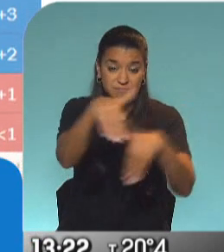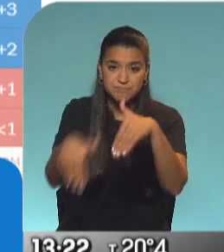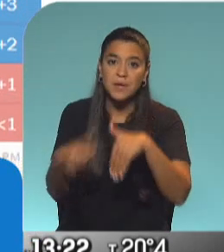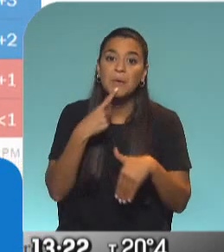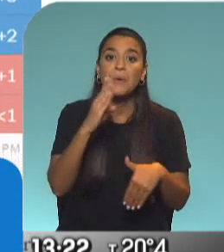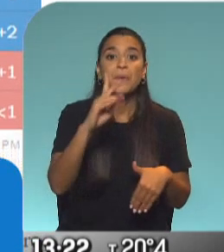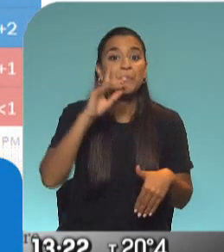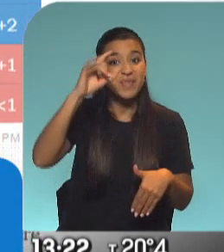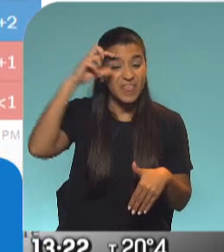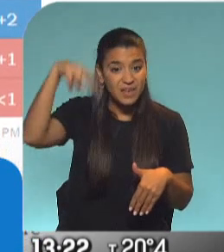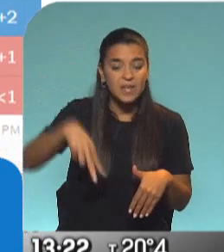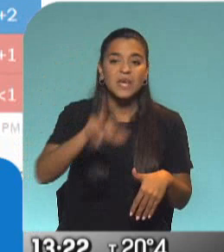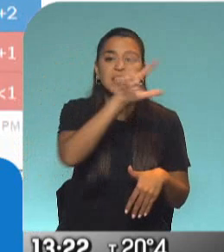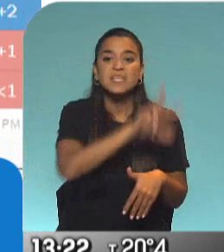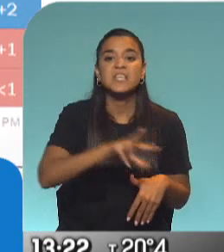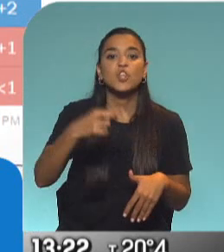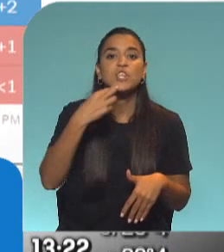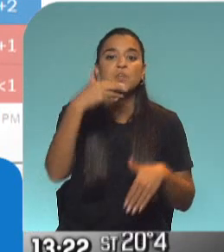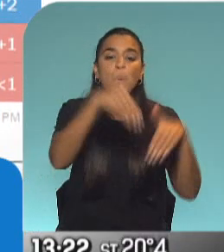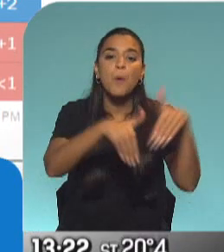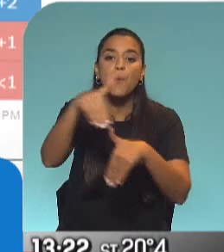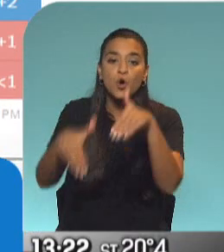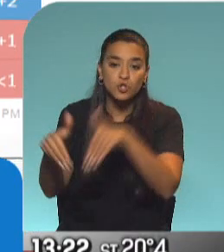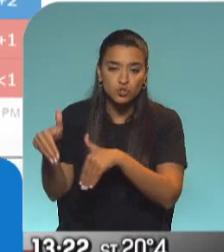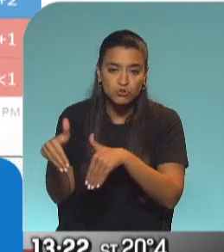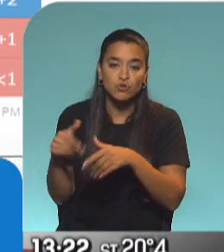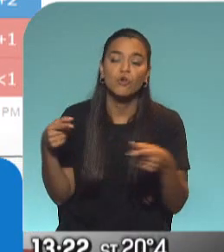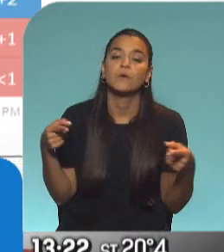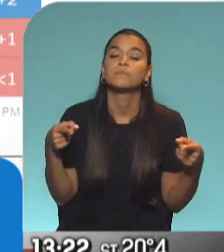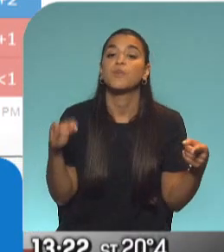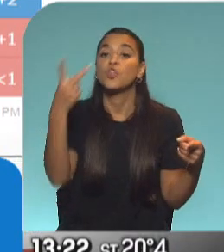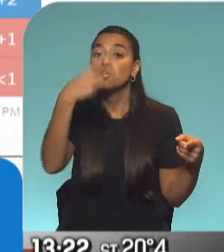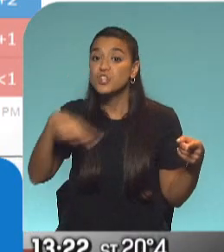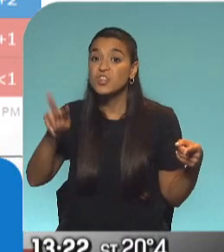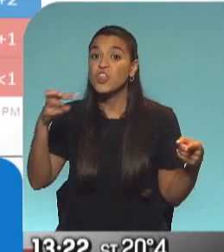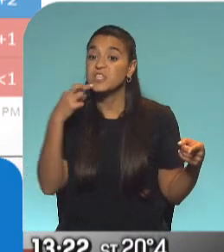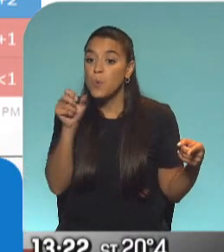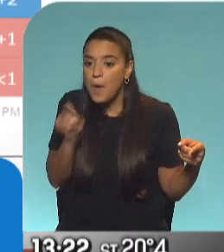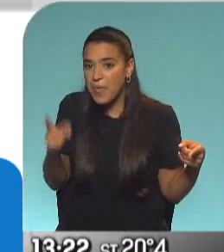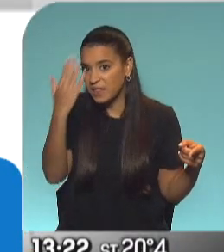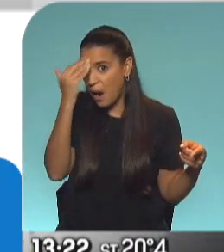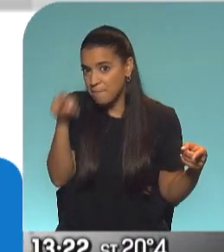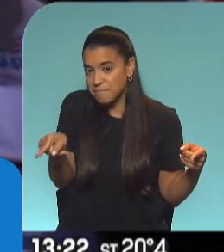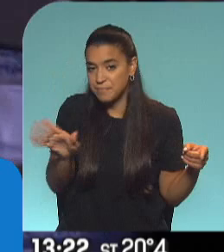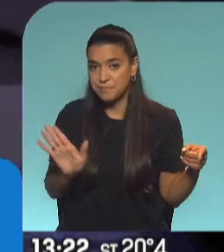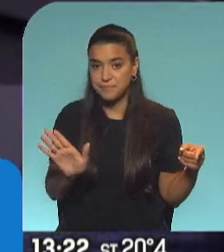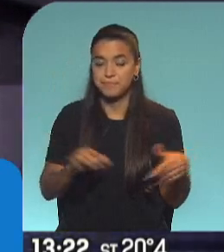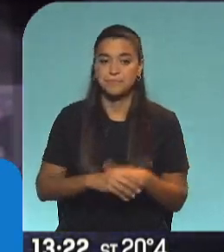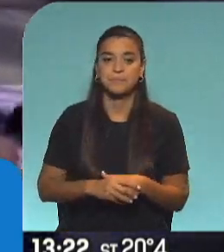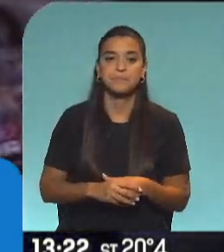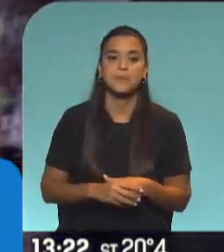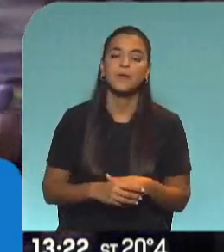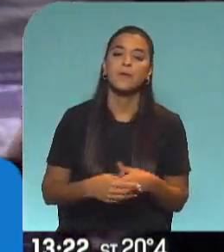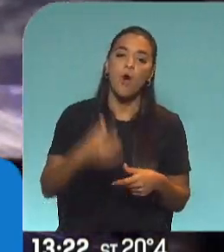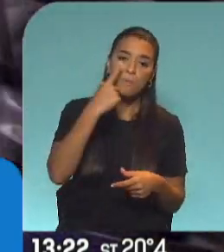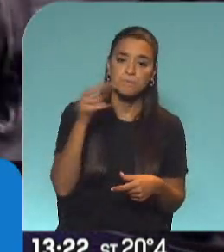Biden obtendría 319 votos electorales contra 219 de Trump. Ladies and